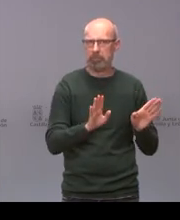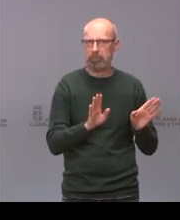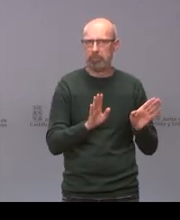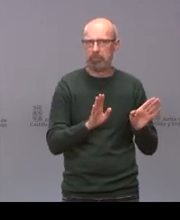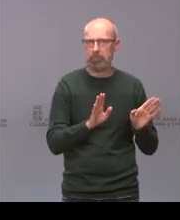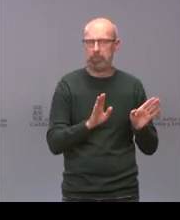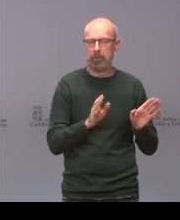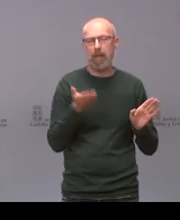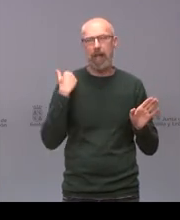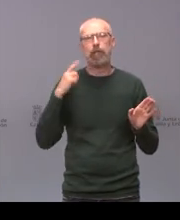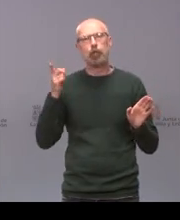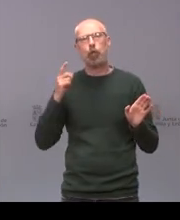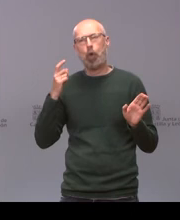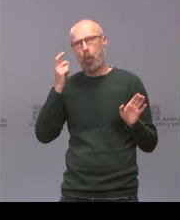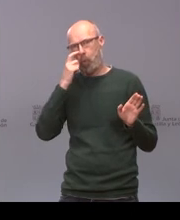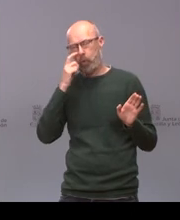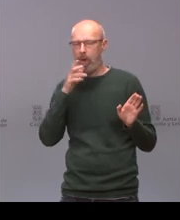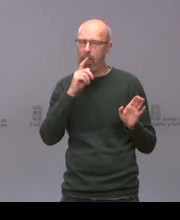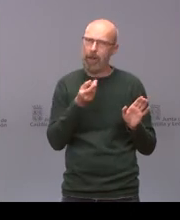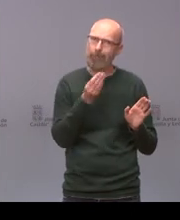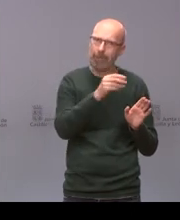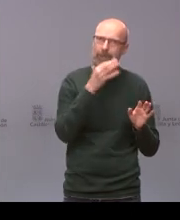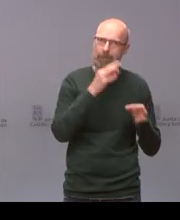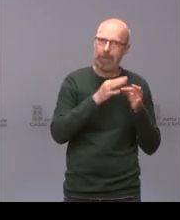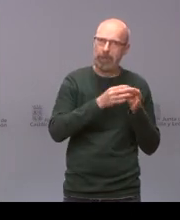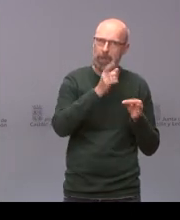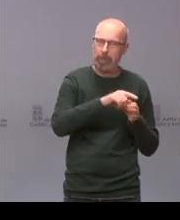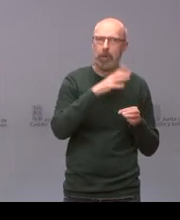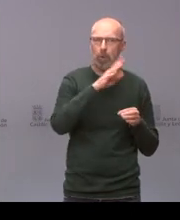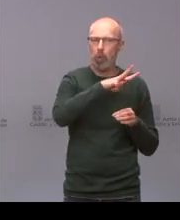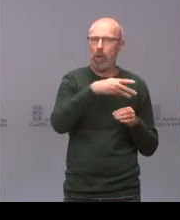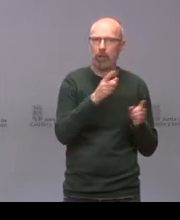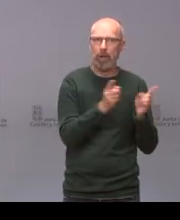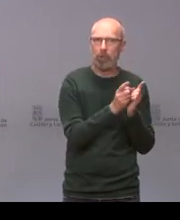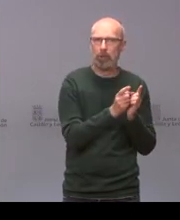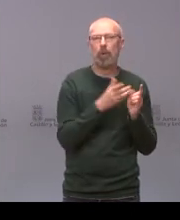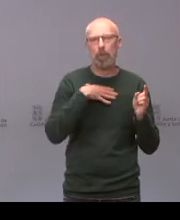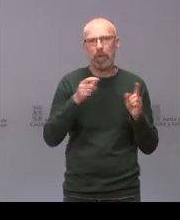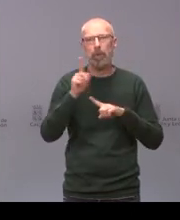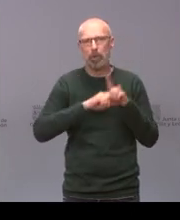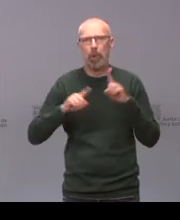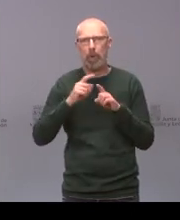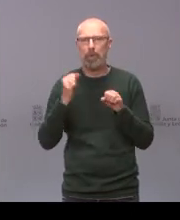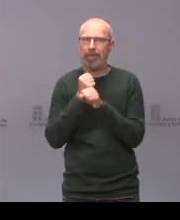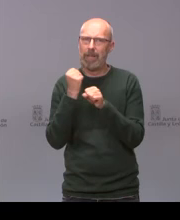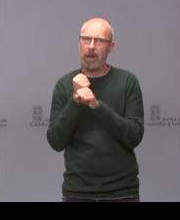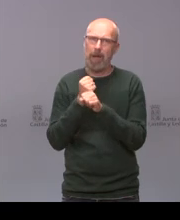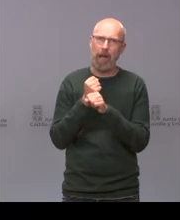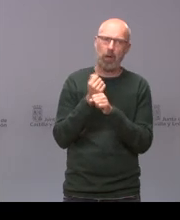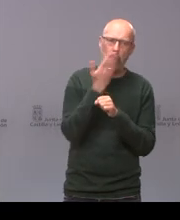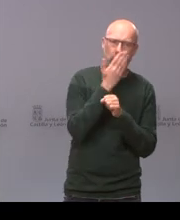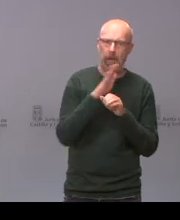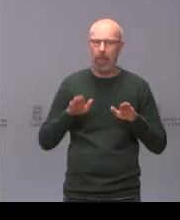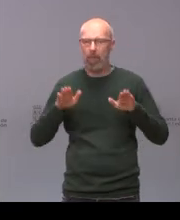junio, como venía ocurriendo, lo cual parece ser que provoca algunos problemas o puede provocar algunos problemas de conciliación en las familias. Y a la